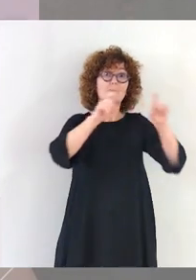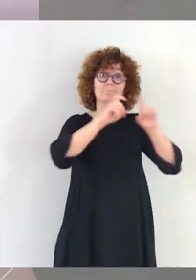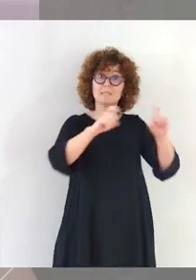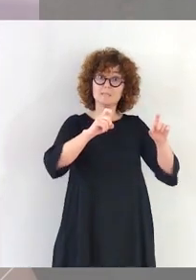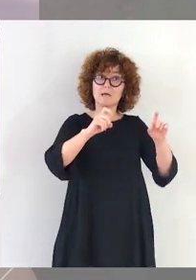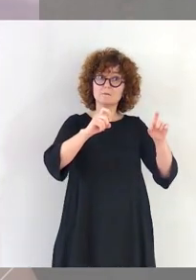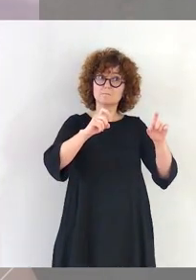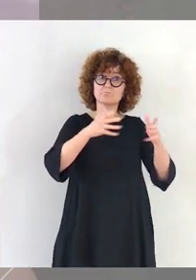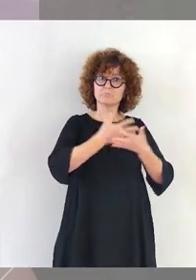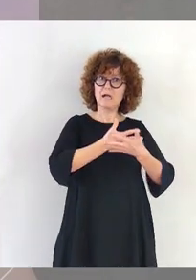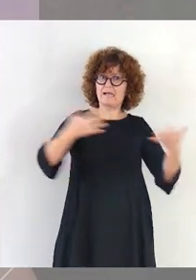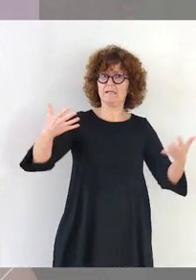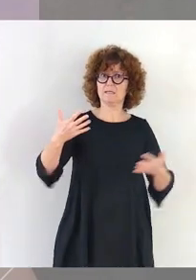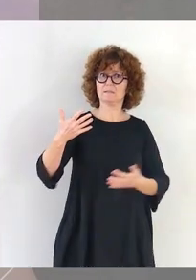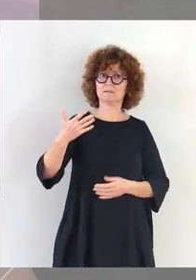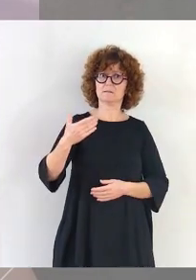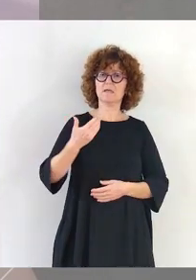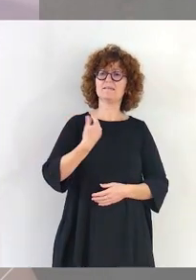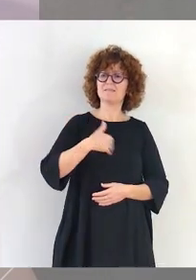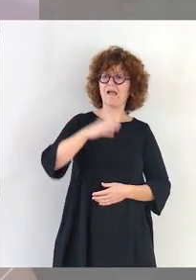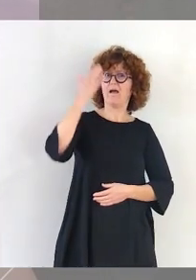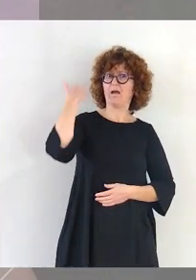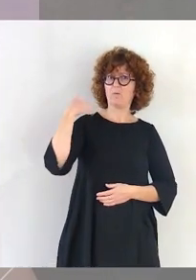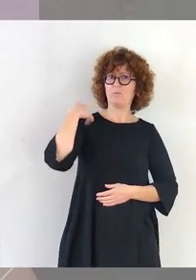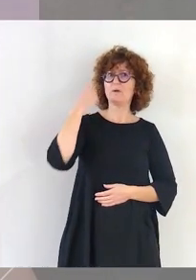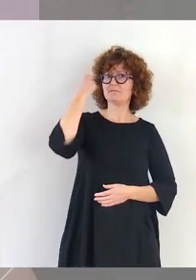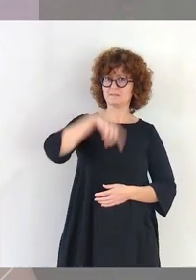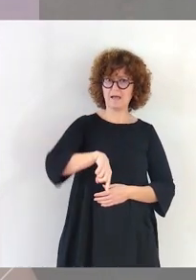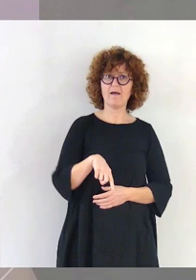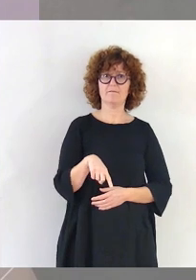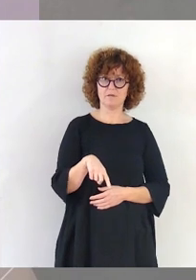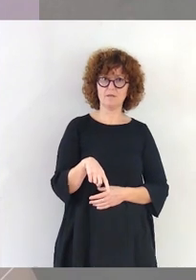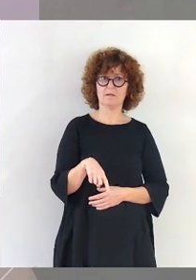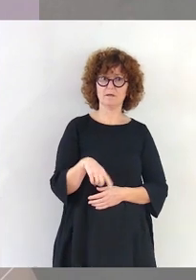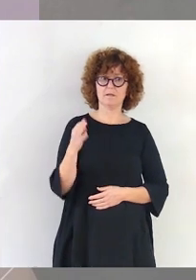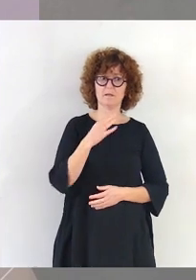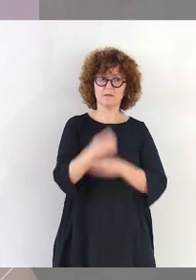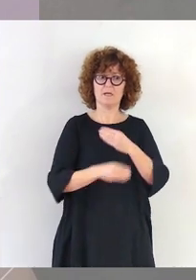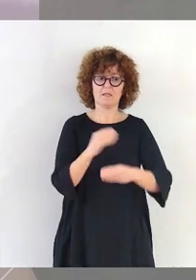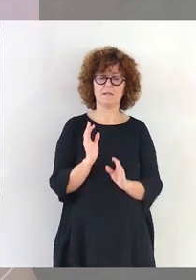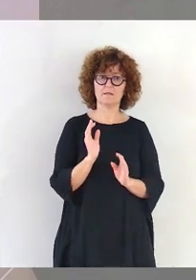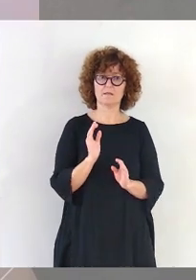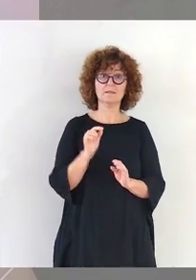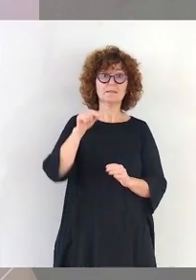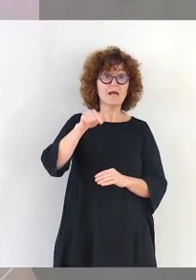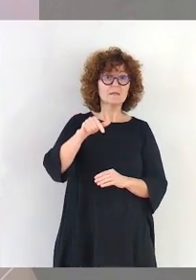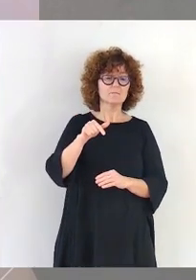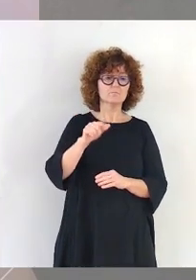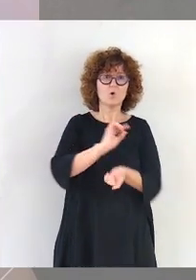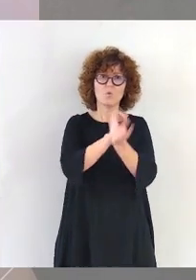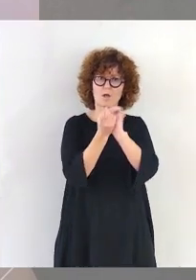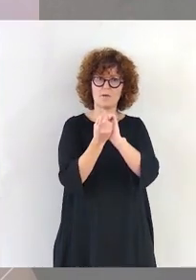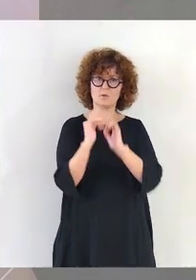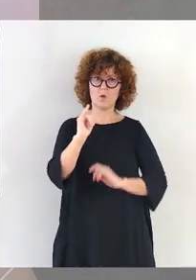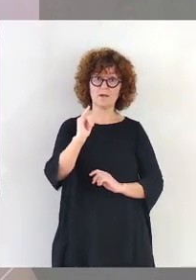marcan tendencia Hace mucho tiempo que son plenamente con centes de ello eh Y y aquí sí que ha habido un cambio porque hace poco hemos